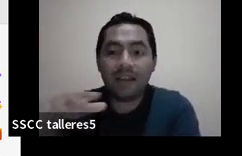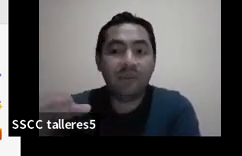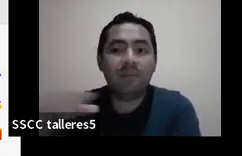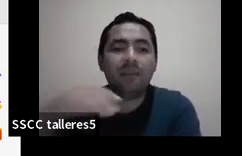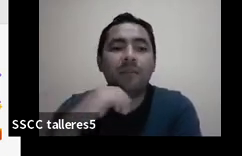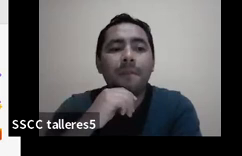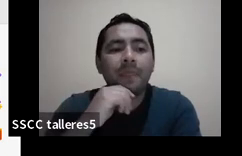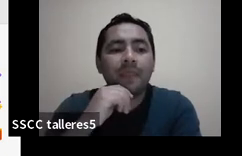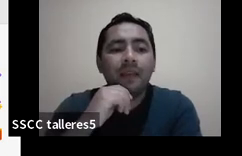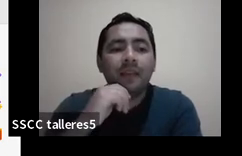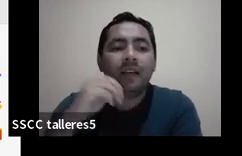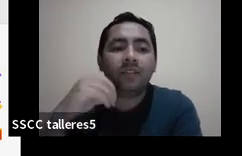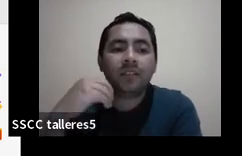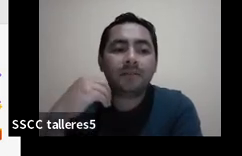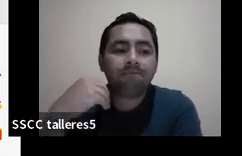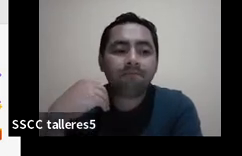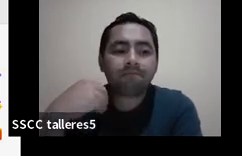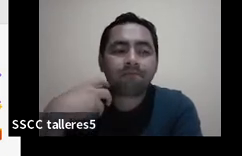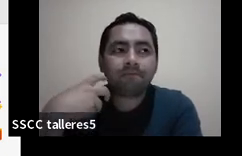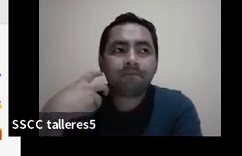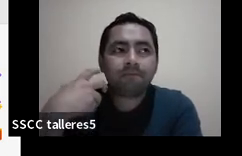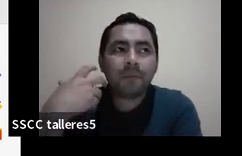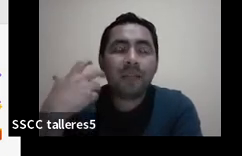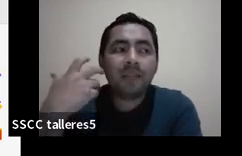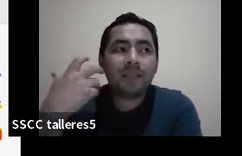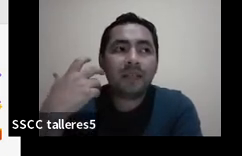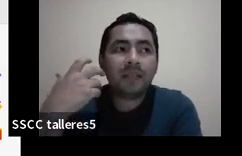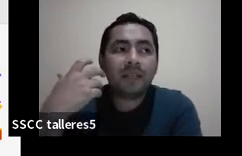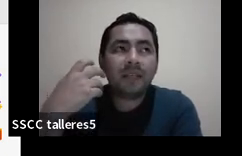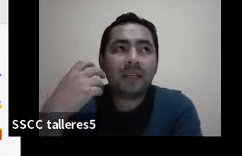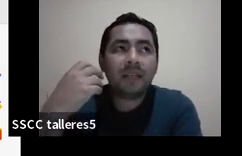¿no? Académicamente. Entonces,